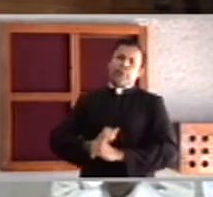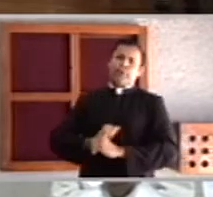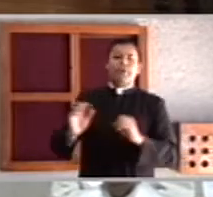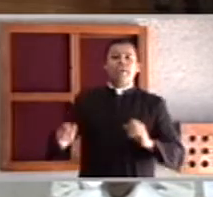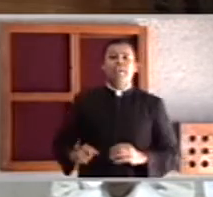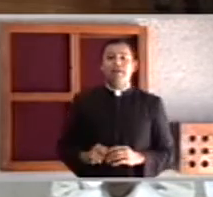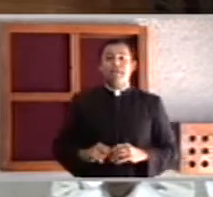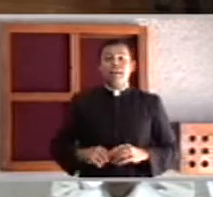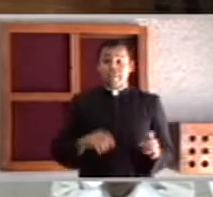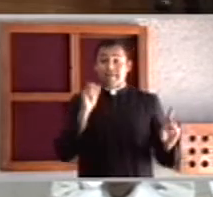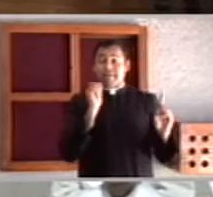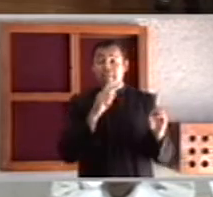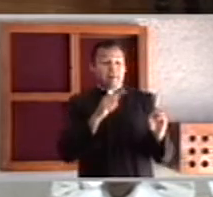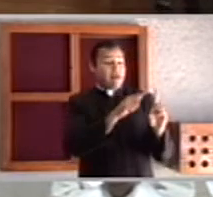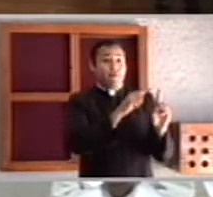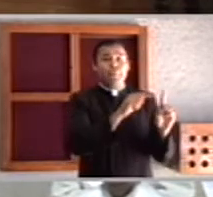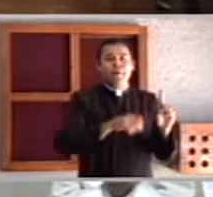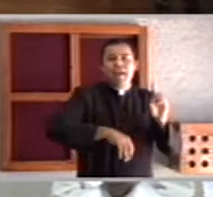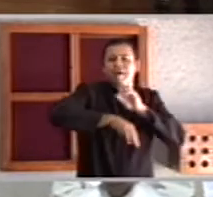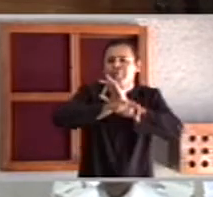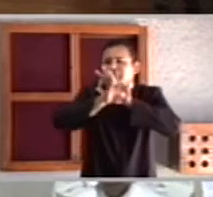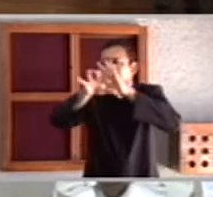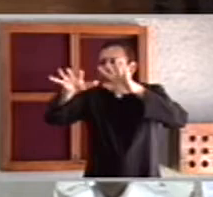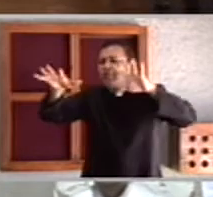de gracia del Señor.